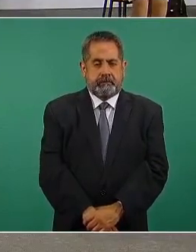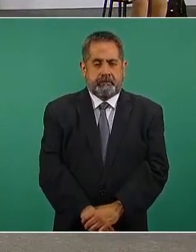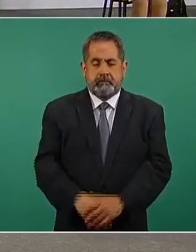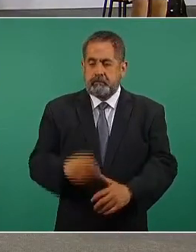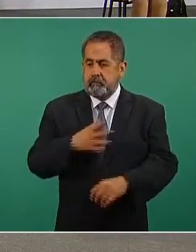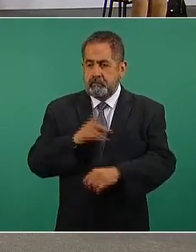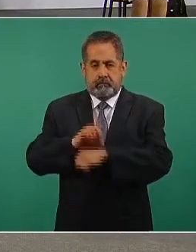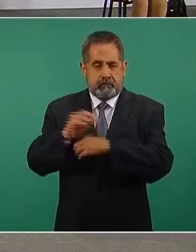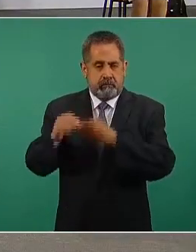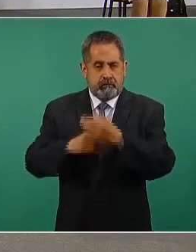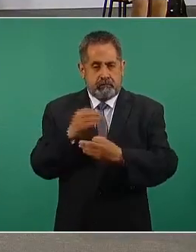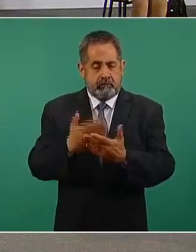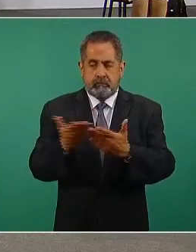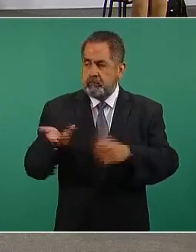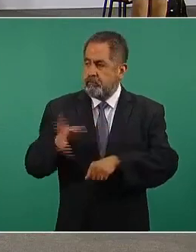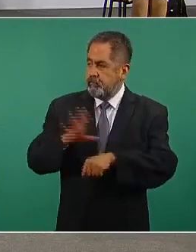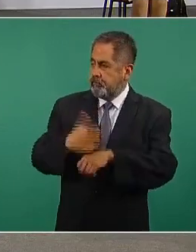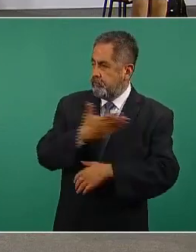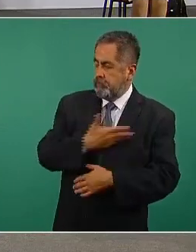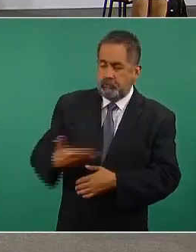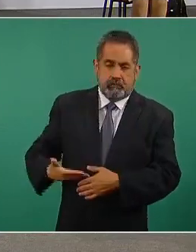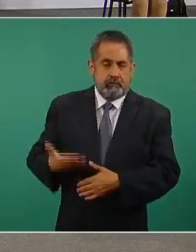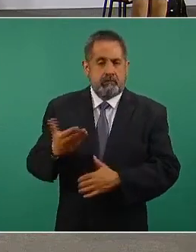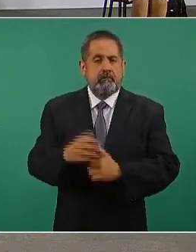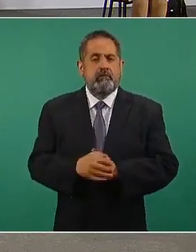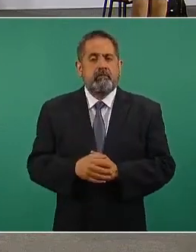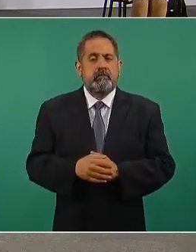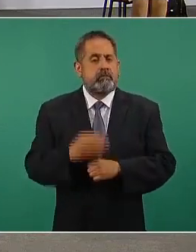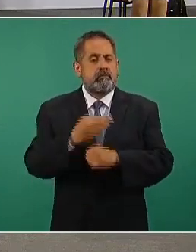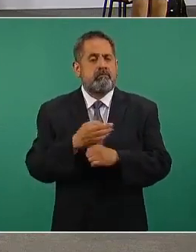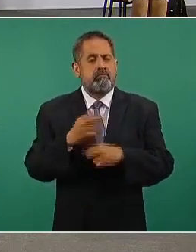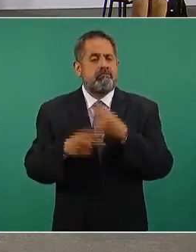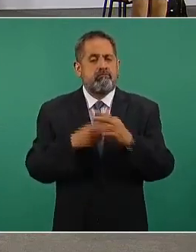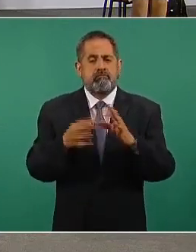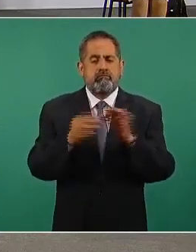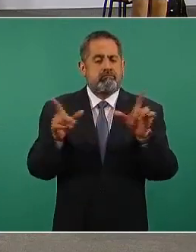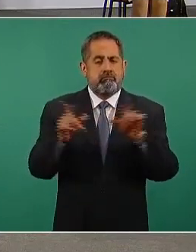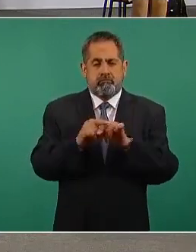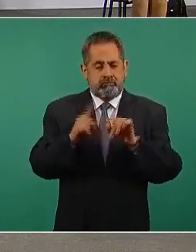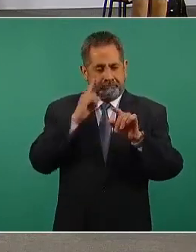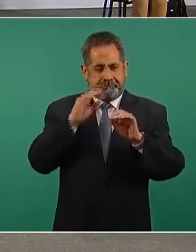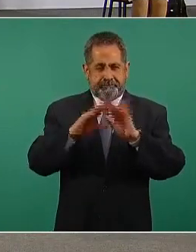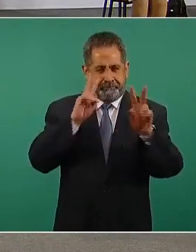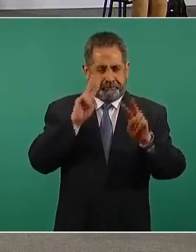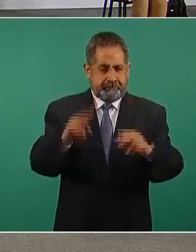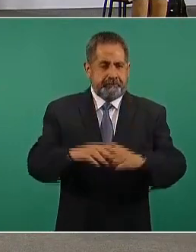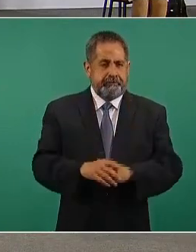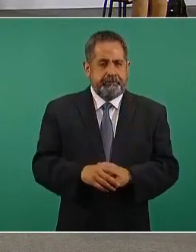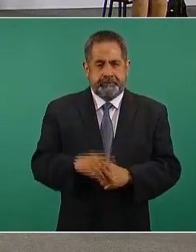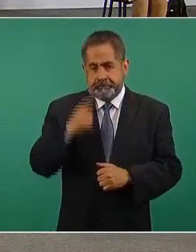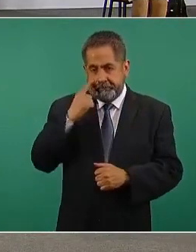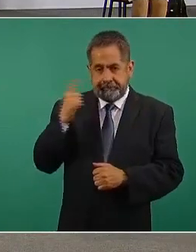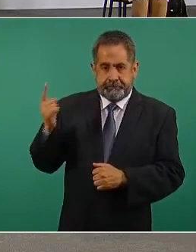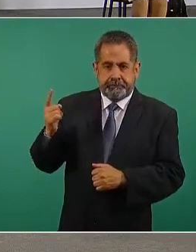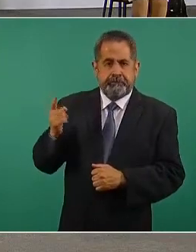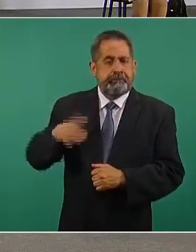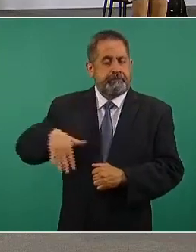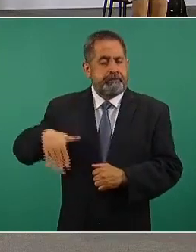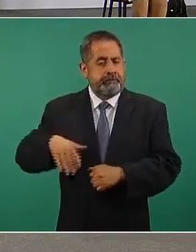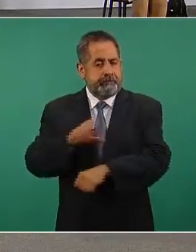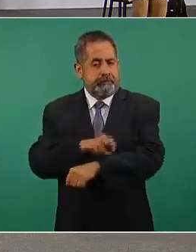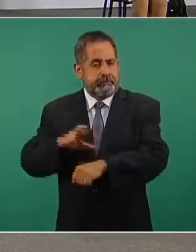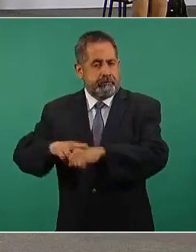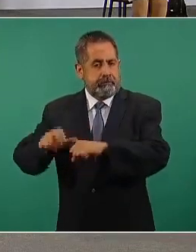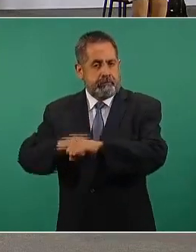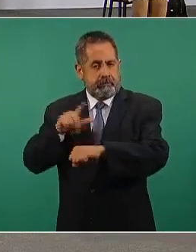Buenos días a todos. Con su permiso, señor presidente, vamos a ser muy breves y gráficos. A continuación, como ya lo mencionó la Coordinadora